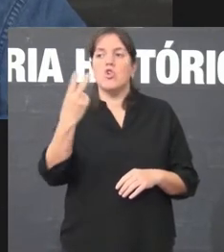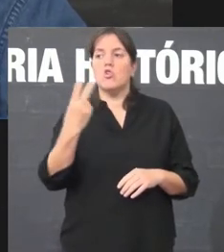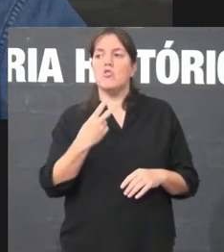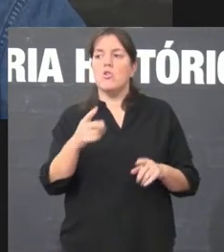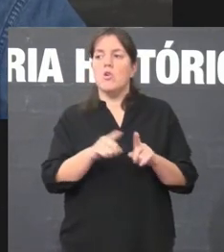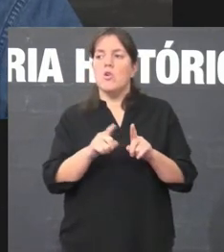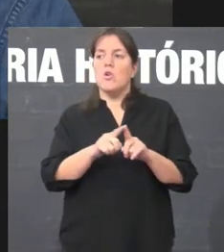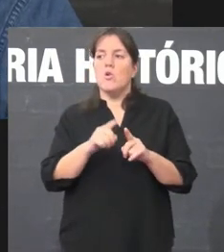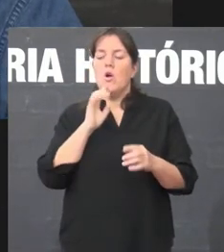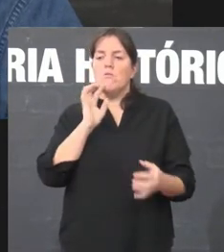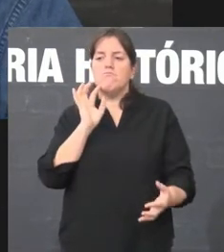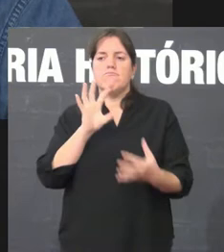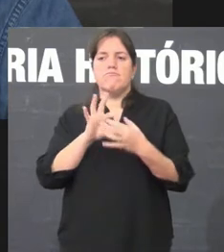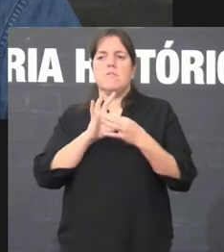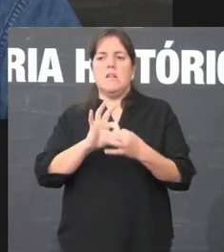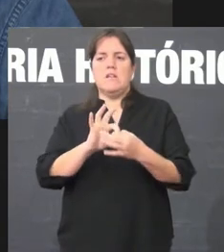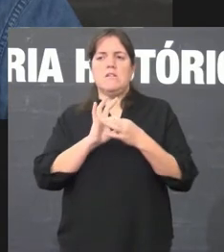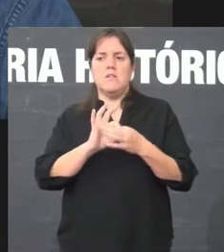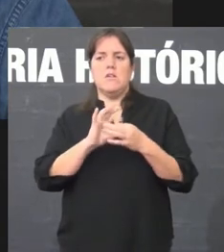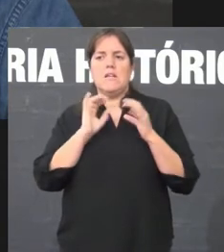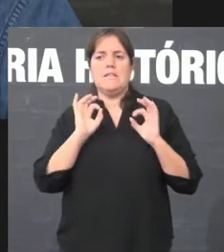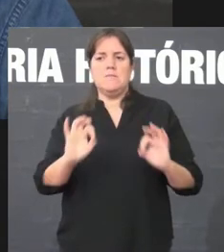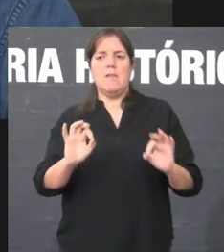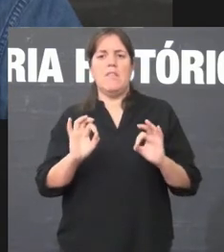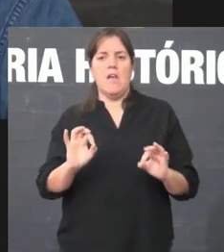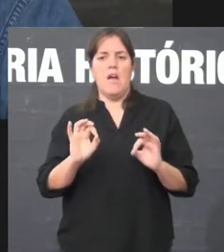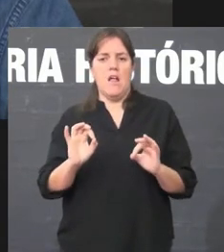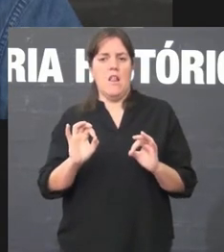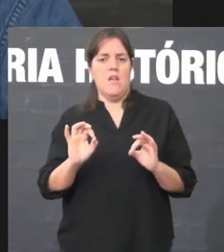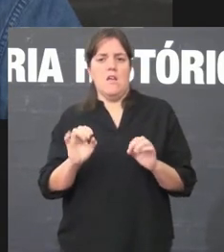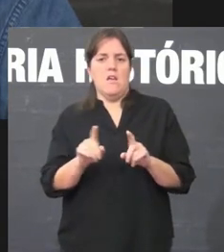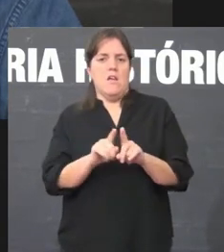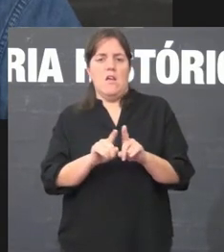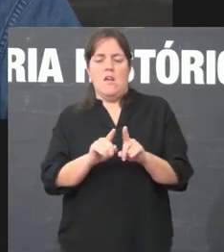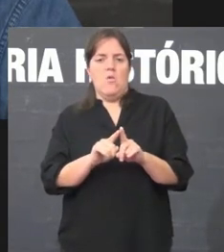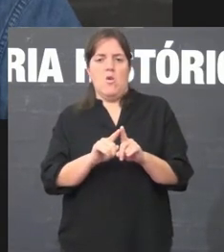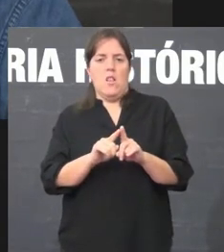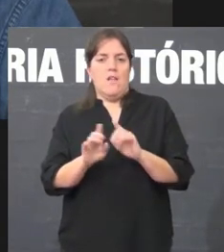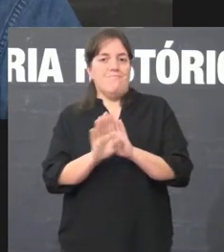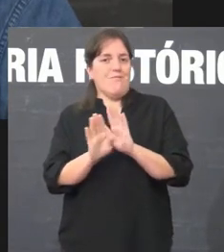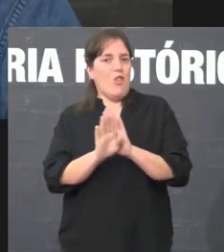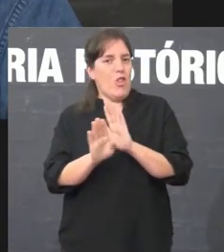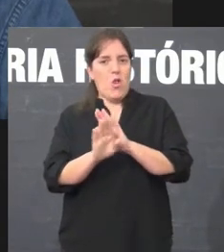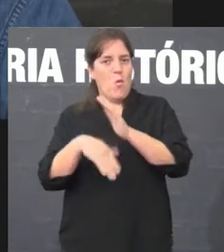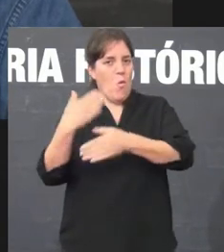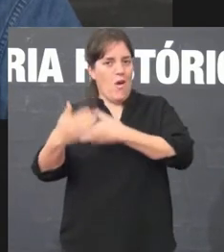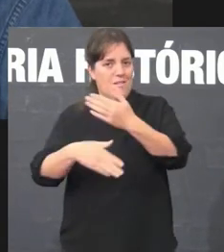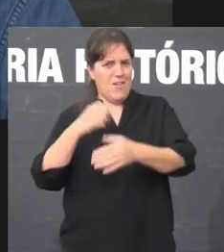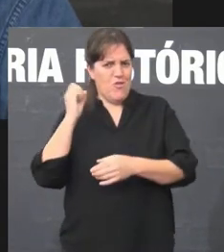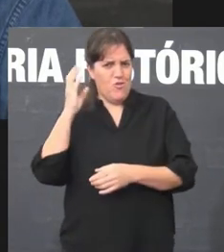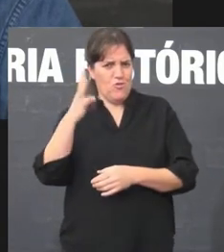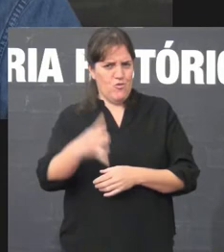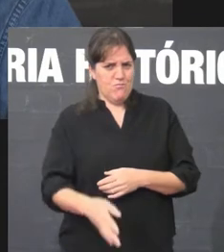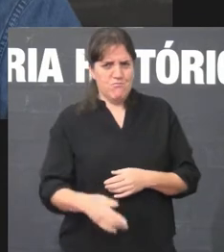un vínculo muy especial que se ha mantenido a lo largo de todos estos años.